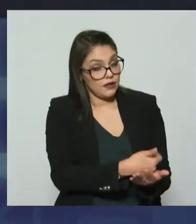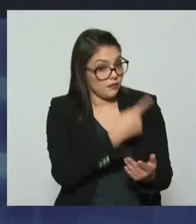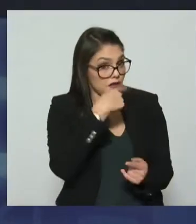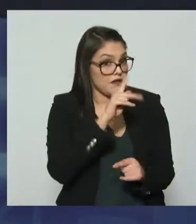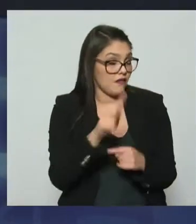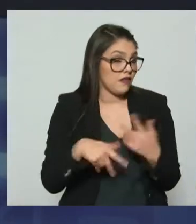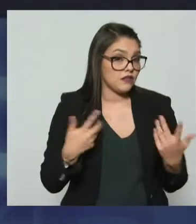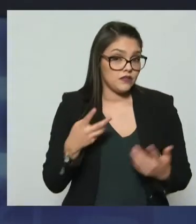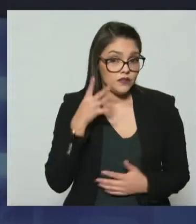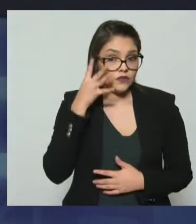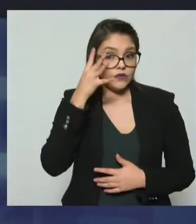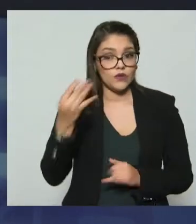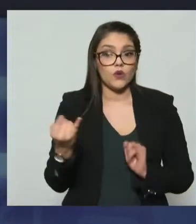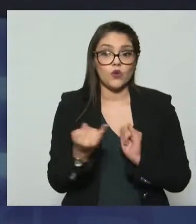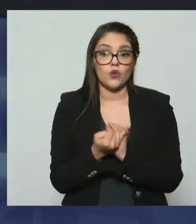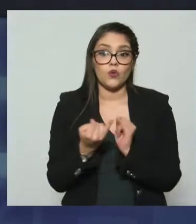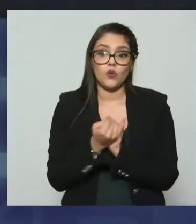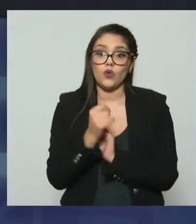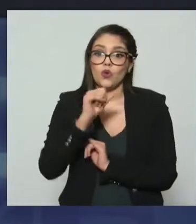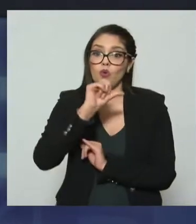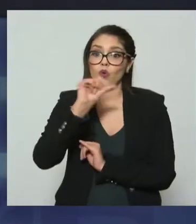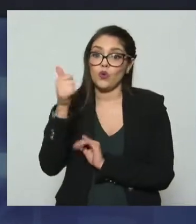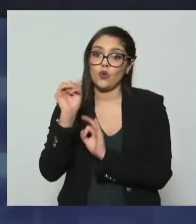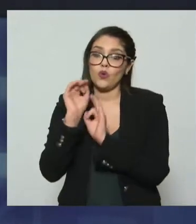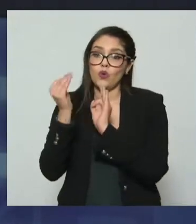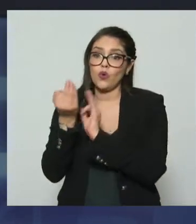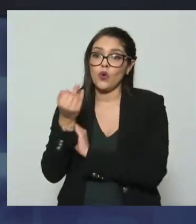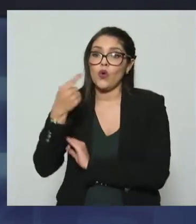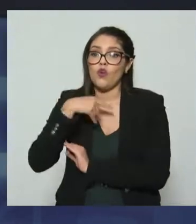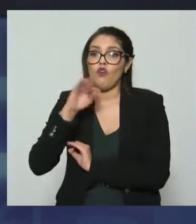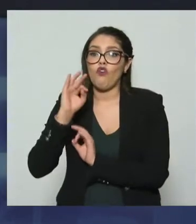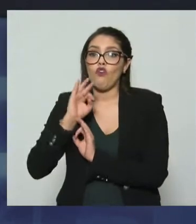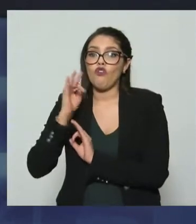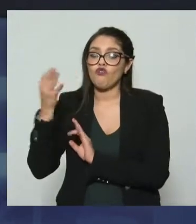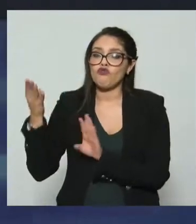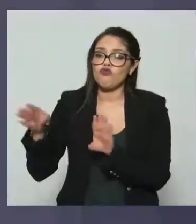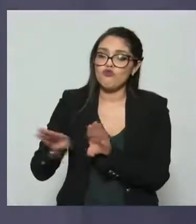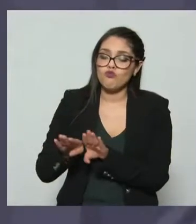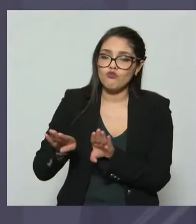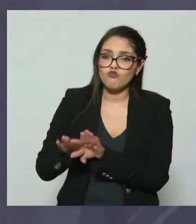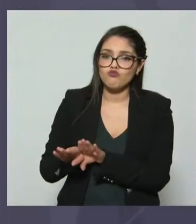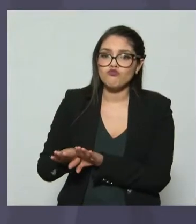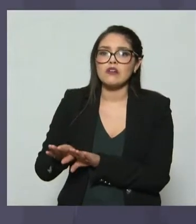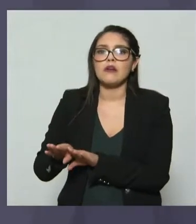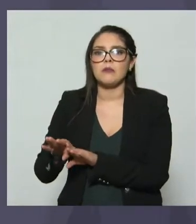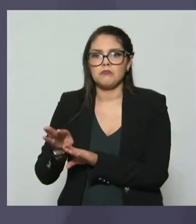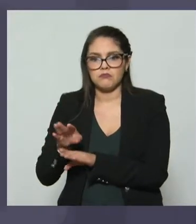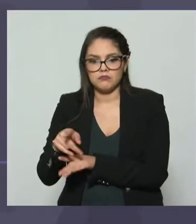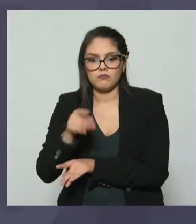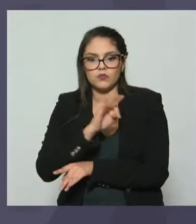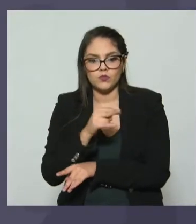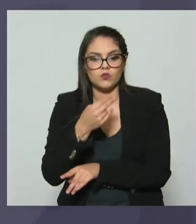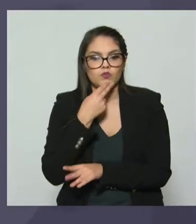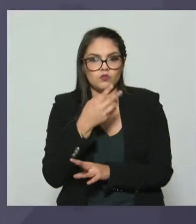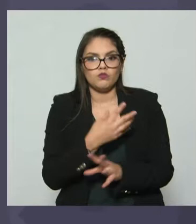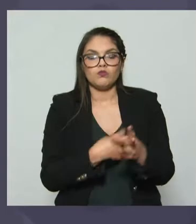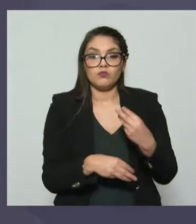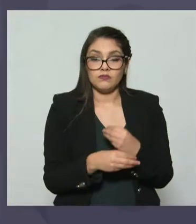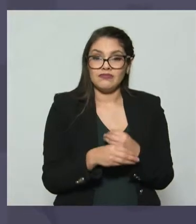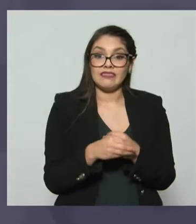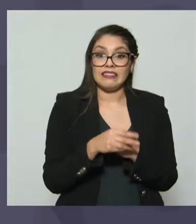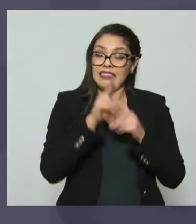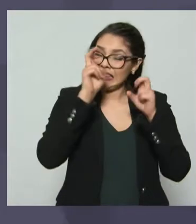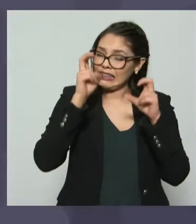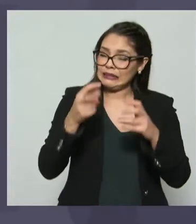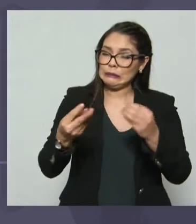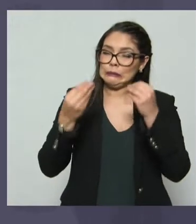tiempo, estos nuevos materiales compostables tenemos que establecer el mecanismo a través de cuál se volverá material compostable. La agenda es muy alta,